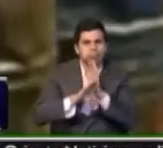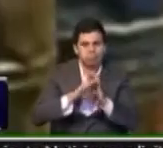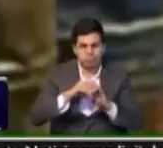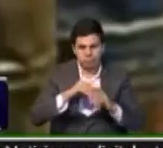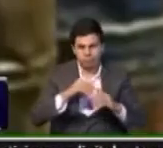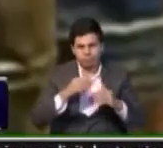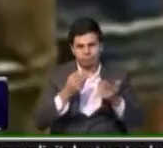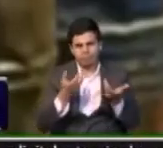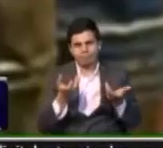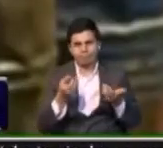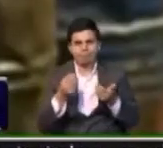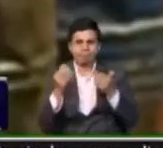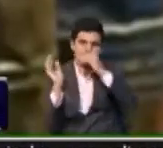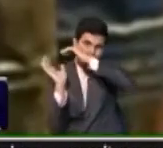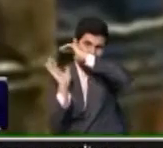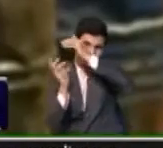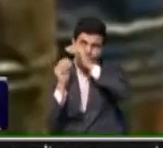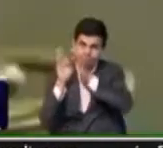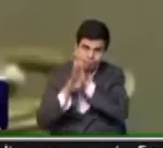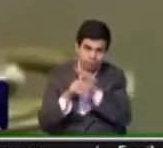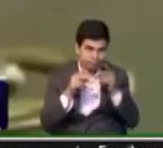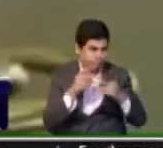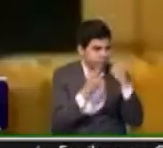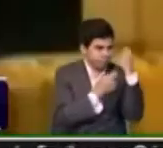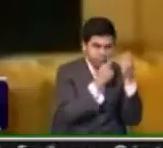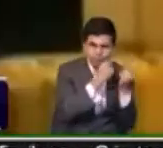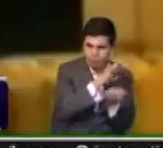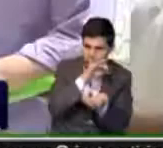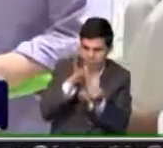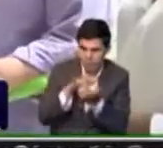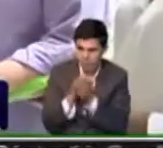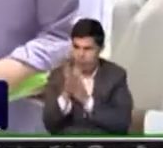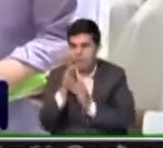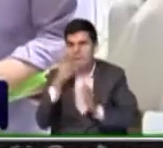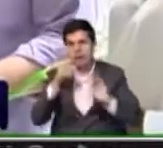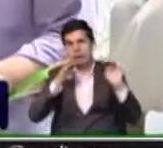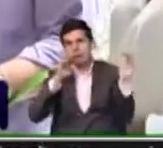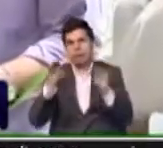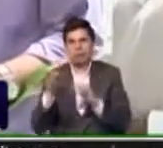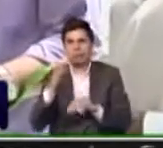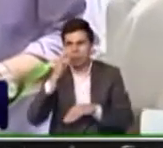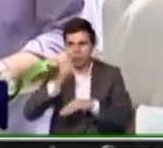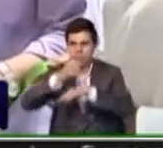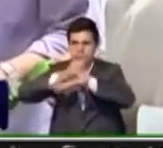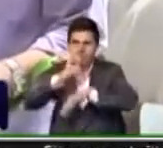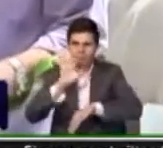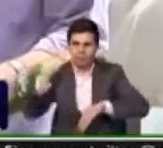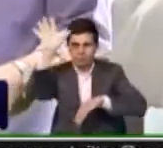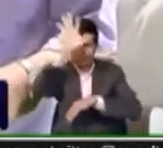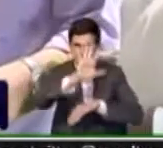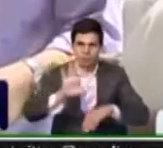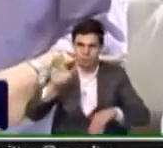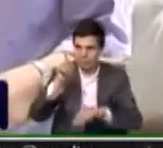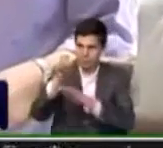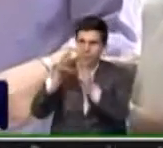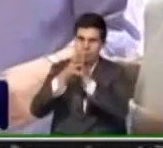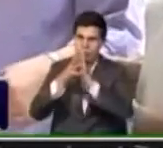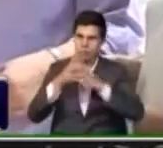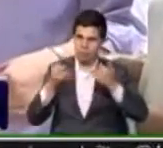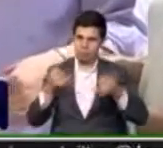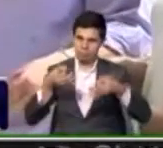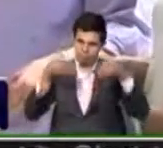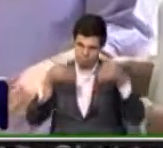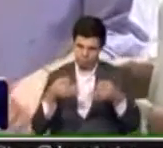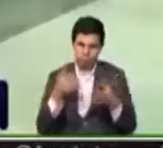hacen que el tema del contrabando de hidrocarburos hay que manejarlo de una manera particular. La visita al director nacional de la DIAN se dio en el marco de la entrega de